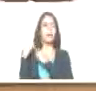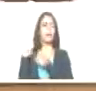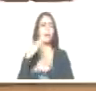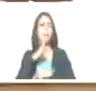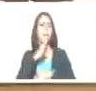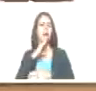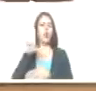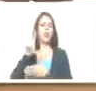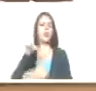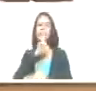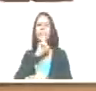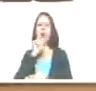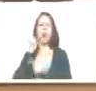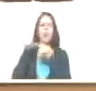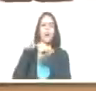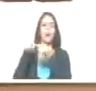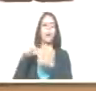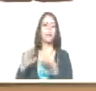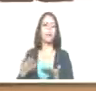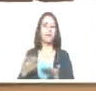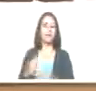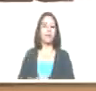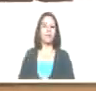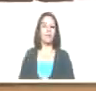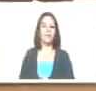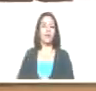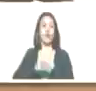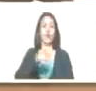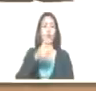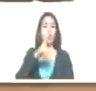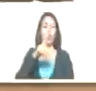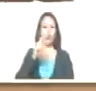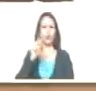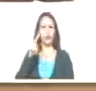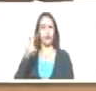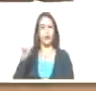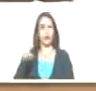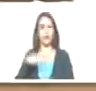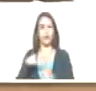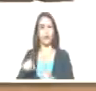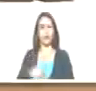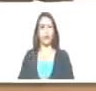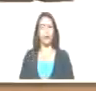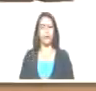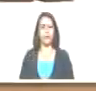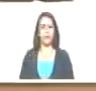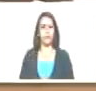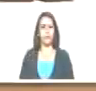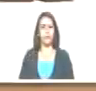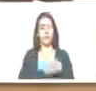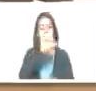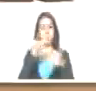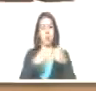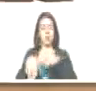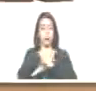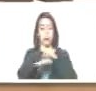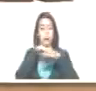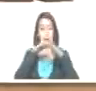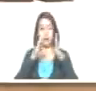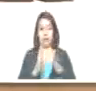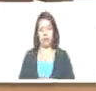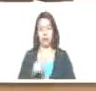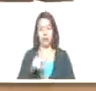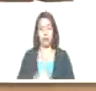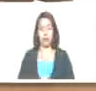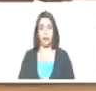se llamaba? Gustavo Gómez López. A quien el viceministro, en aquel